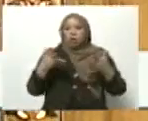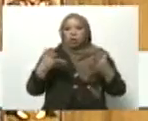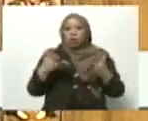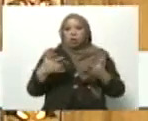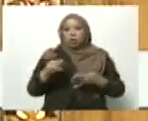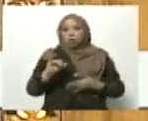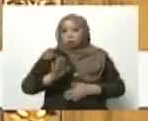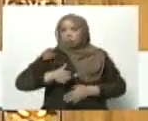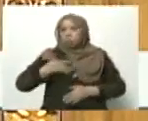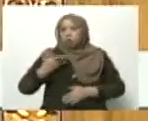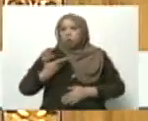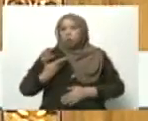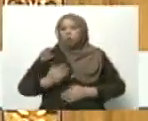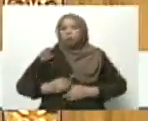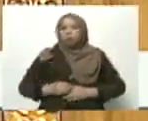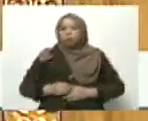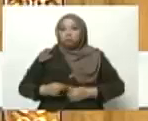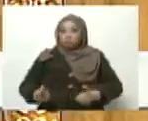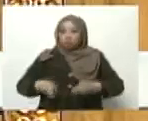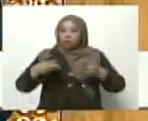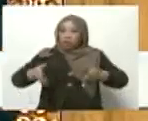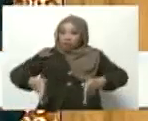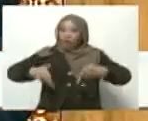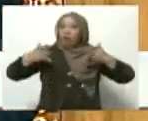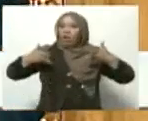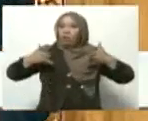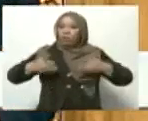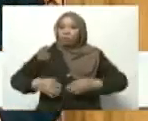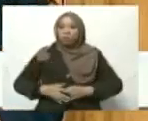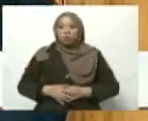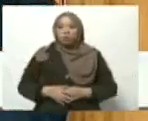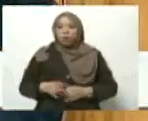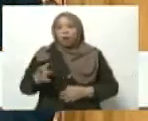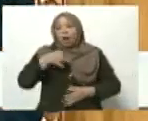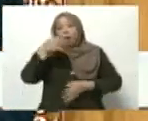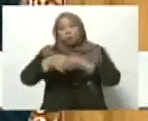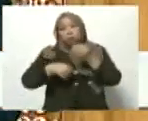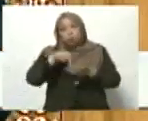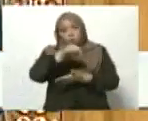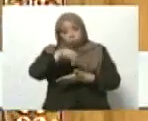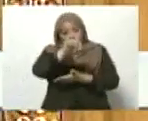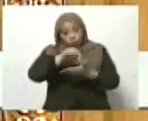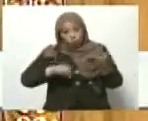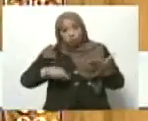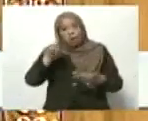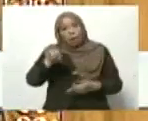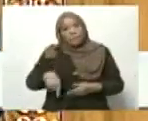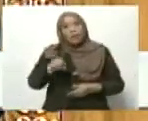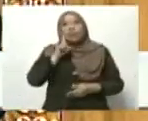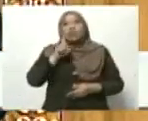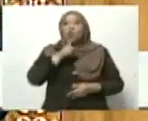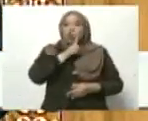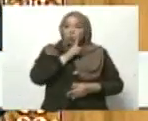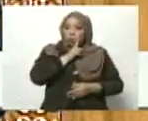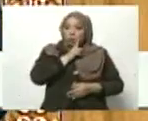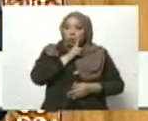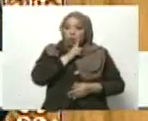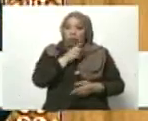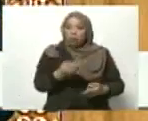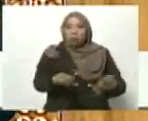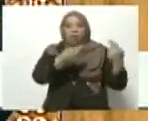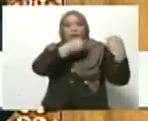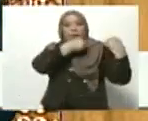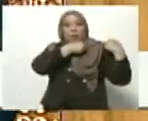tener el crédito por nuestra victoria. Gudró da detalles interesantes, él nombra a representantes de